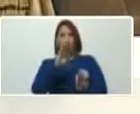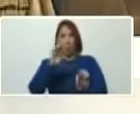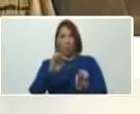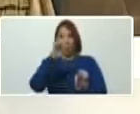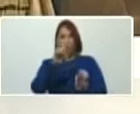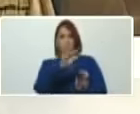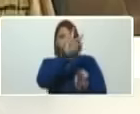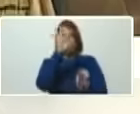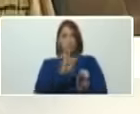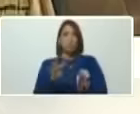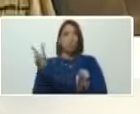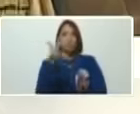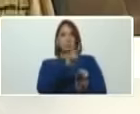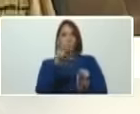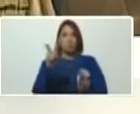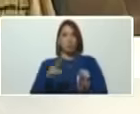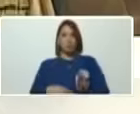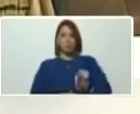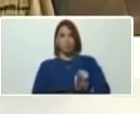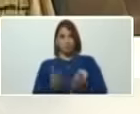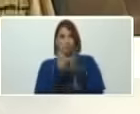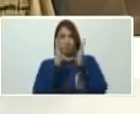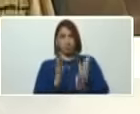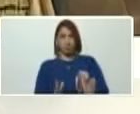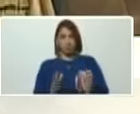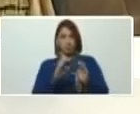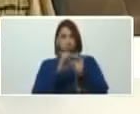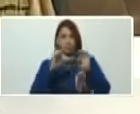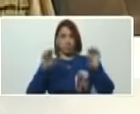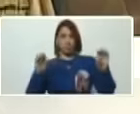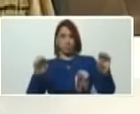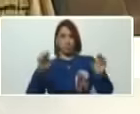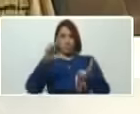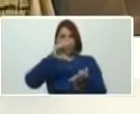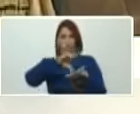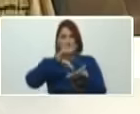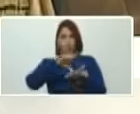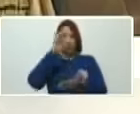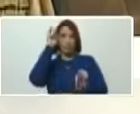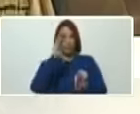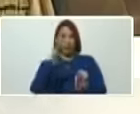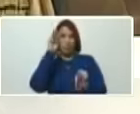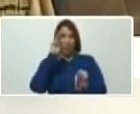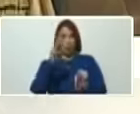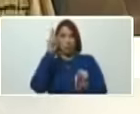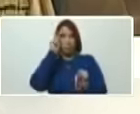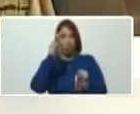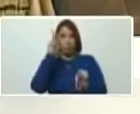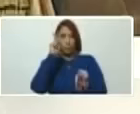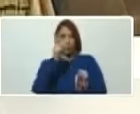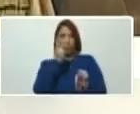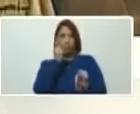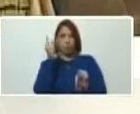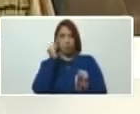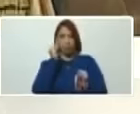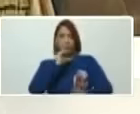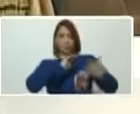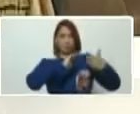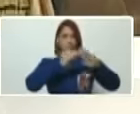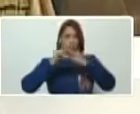la Federación Venezolana de Estudiantes de Educación Media, a las maestras, a los maestros y a la